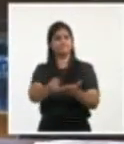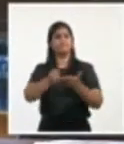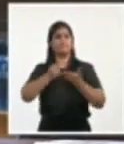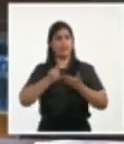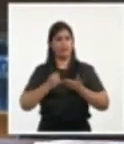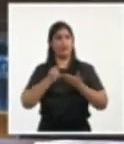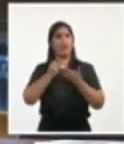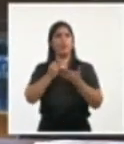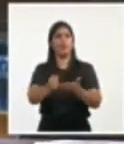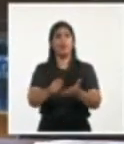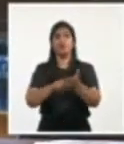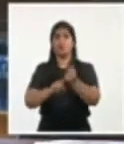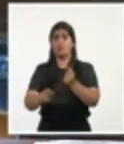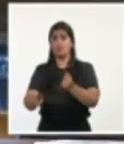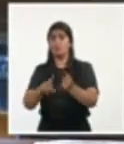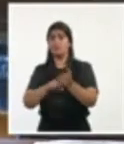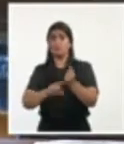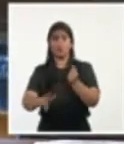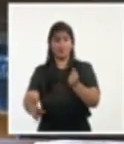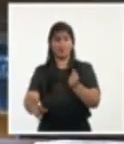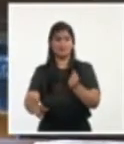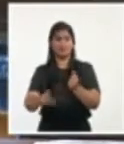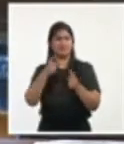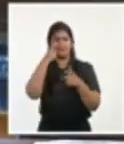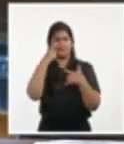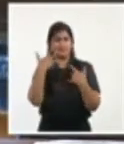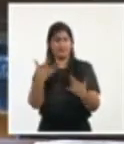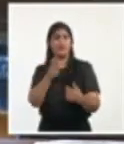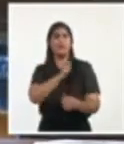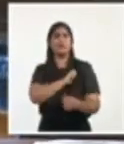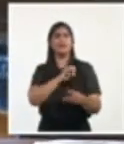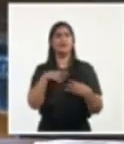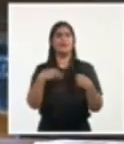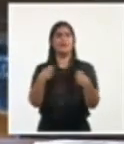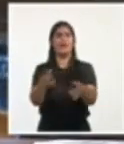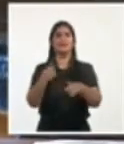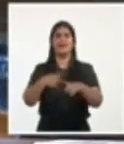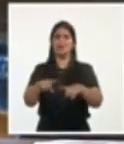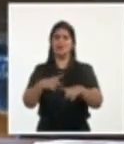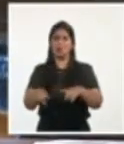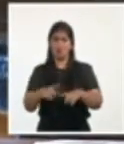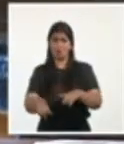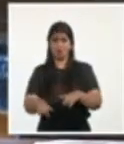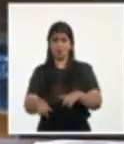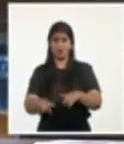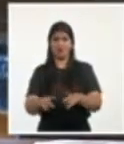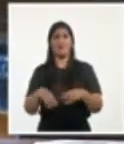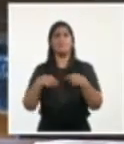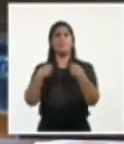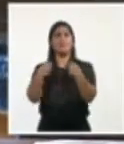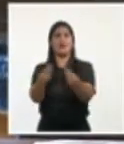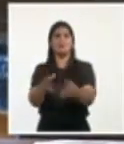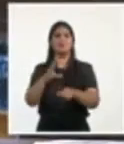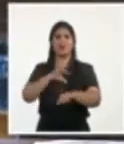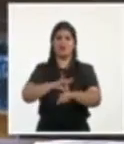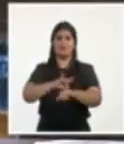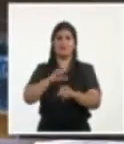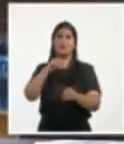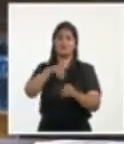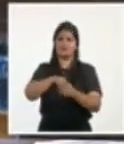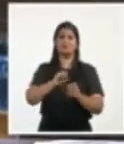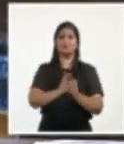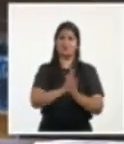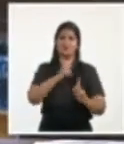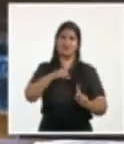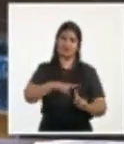las provincias que han mostrado su disposición para mandar recursos humanos a los territorios, sabiendo la complejidad que también tienen todas las provincias. Sin embargo,